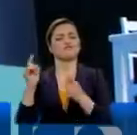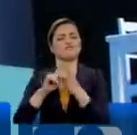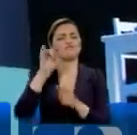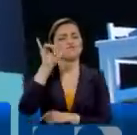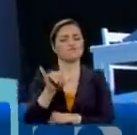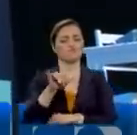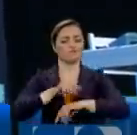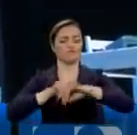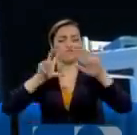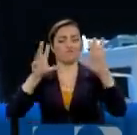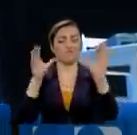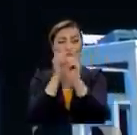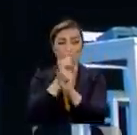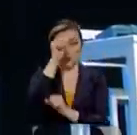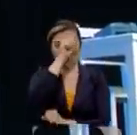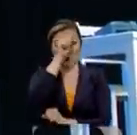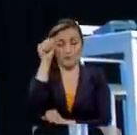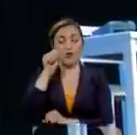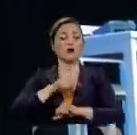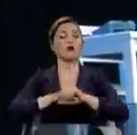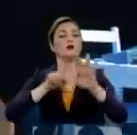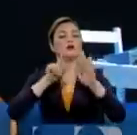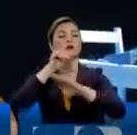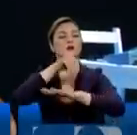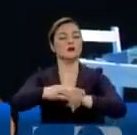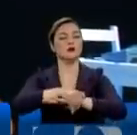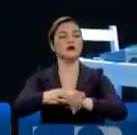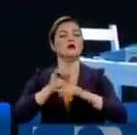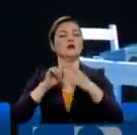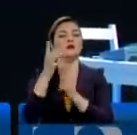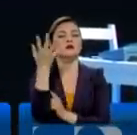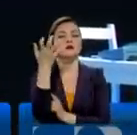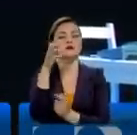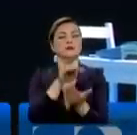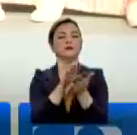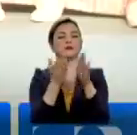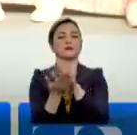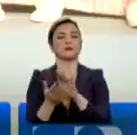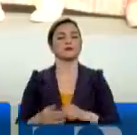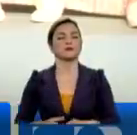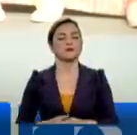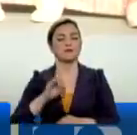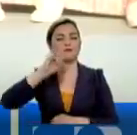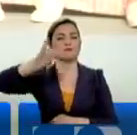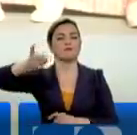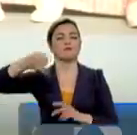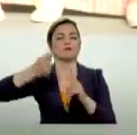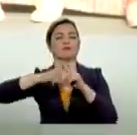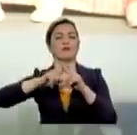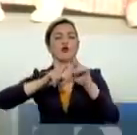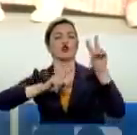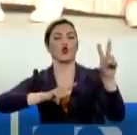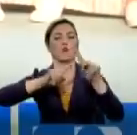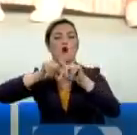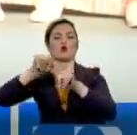sábado a las 8 de la noche y los domingos a partir de las 6 de la tarde hasta el 15 de noviembre. Este jueves arrancamos con el